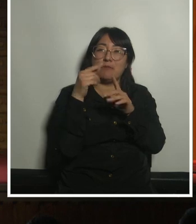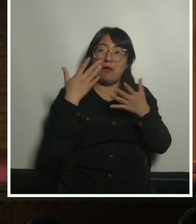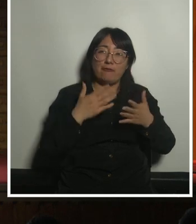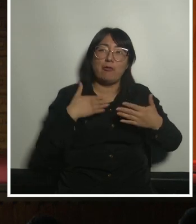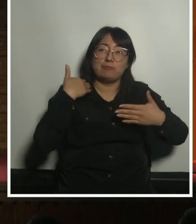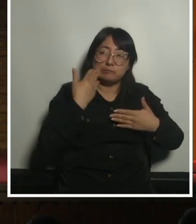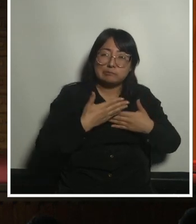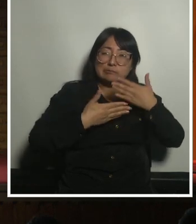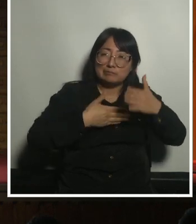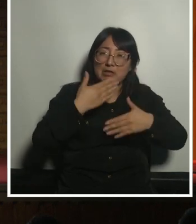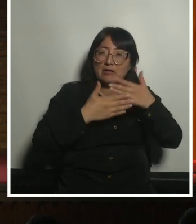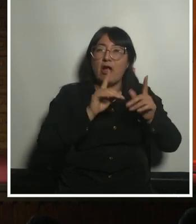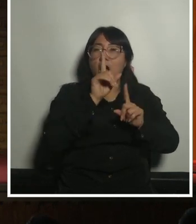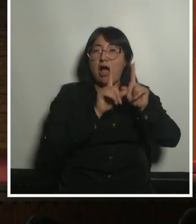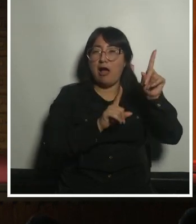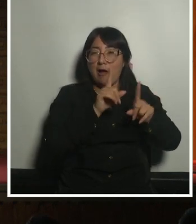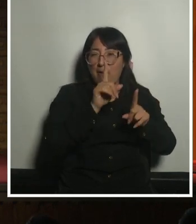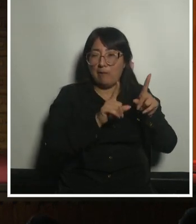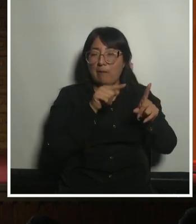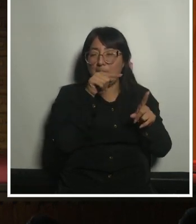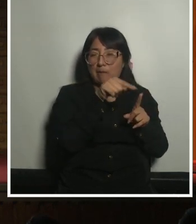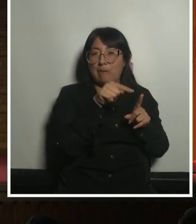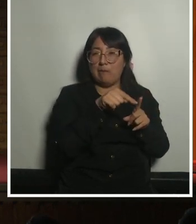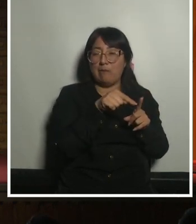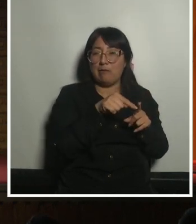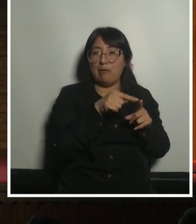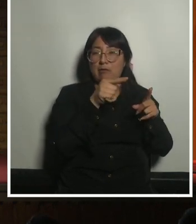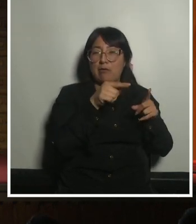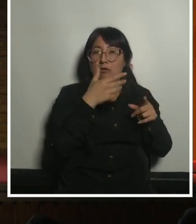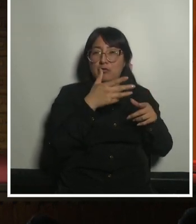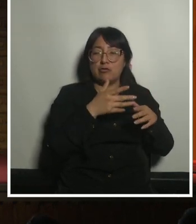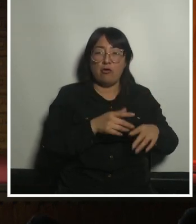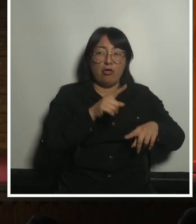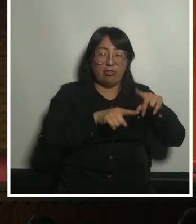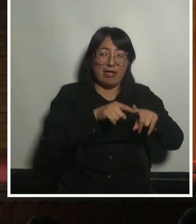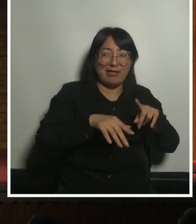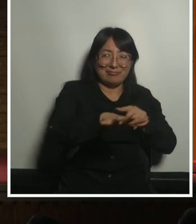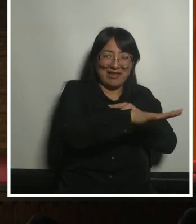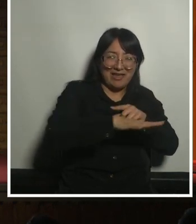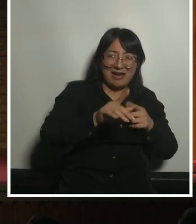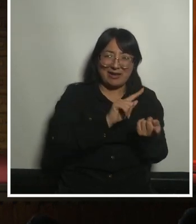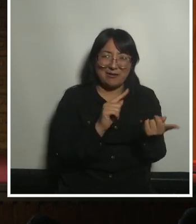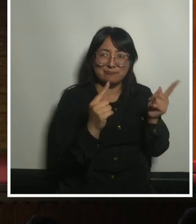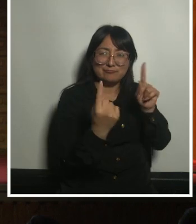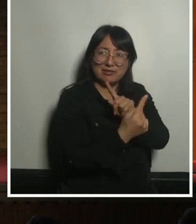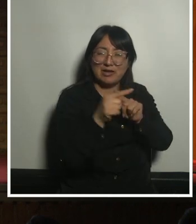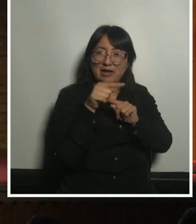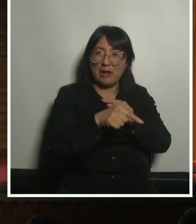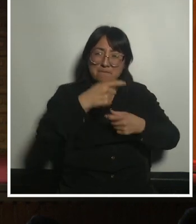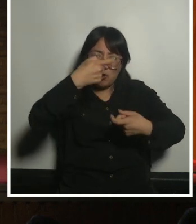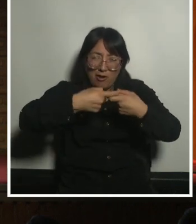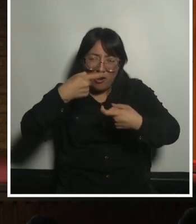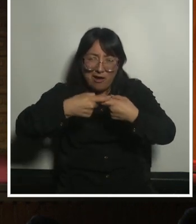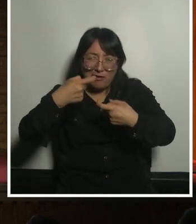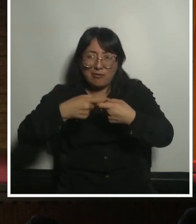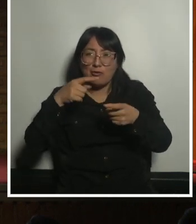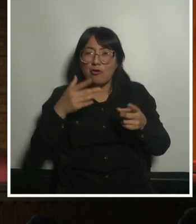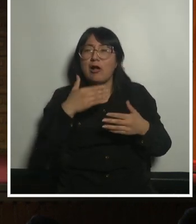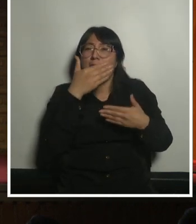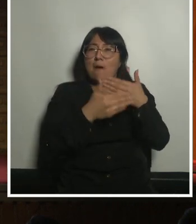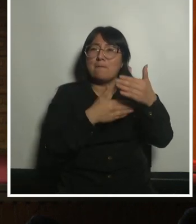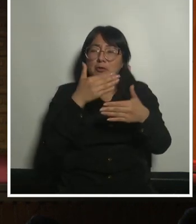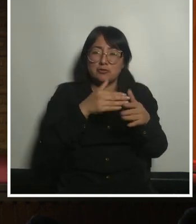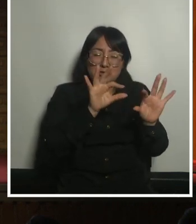activando ciertas componentes de transporte sedimentario, de denudación de la o alteración de las rocas, procesos